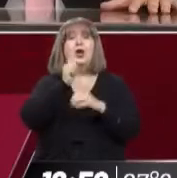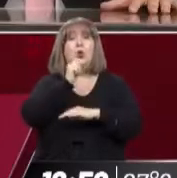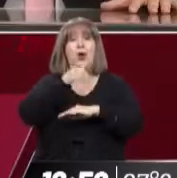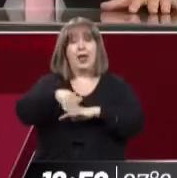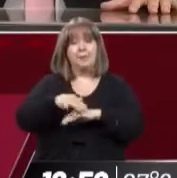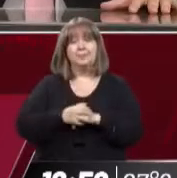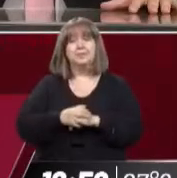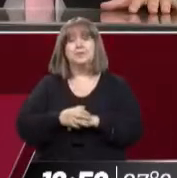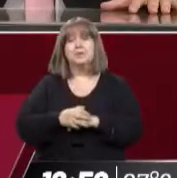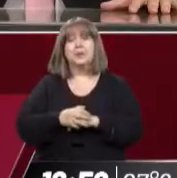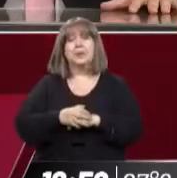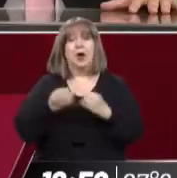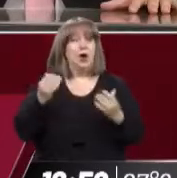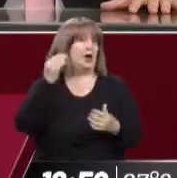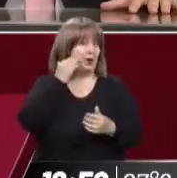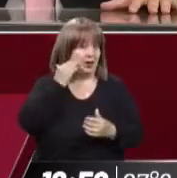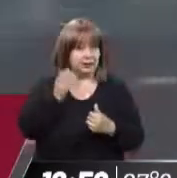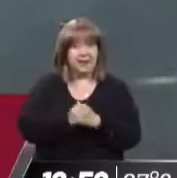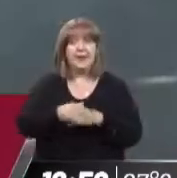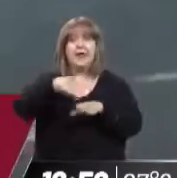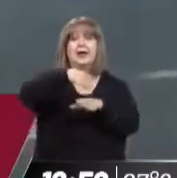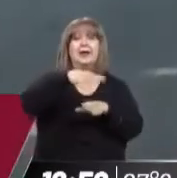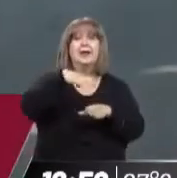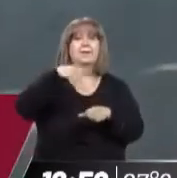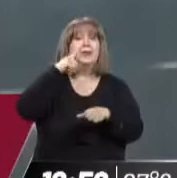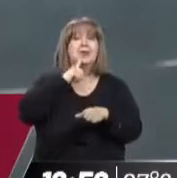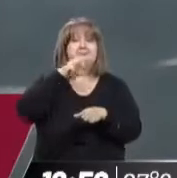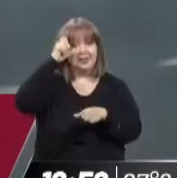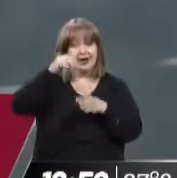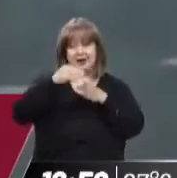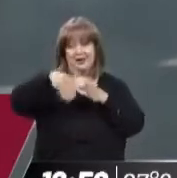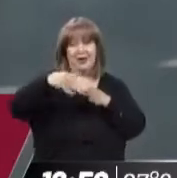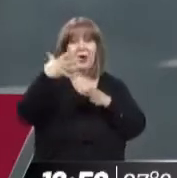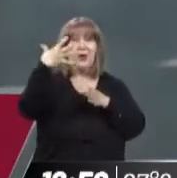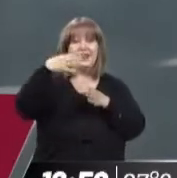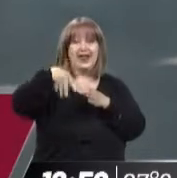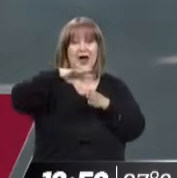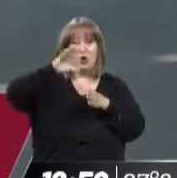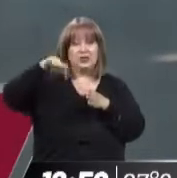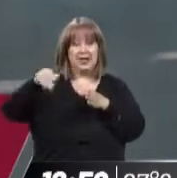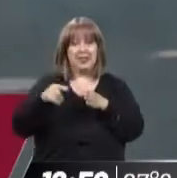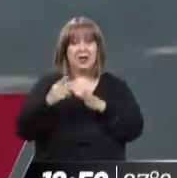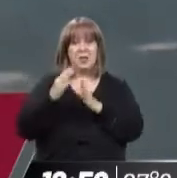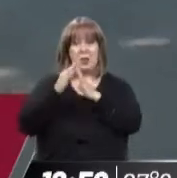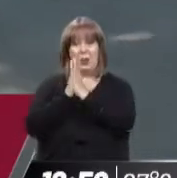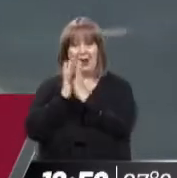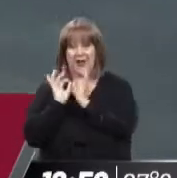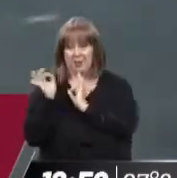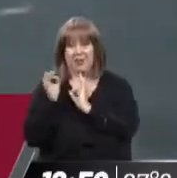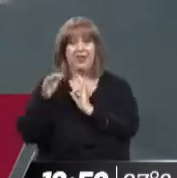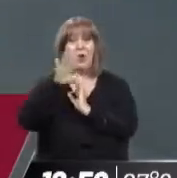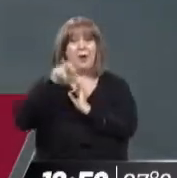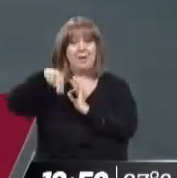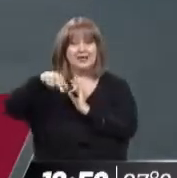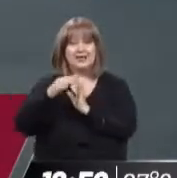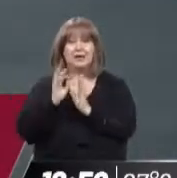Chicos, ¿cómo están? El gusto saludarlos nuevamente. Bueno, calle Mitre, casi Bandera de los Andes, cuando venís por el Predio de la Virgen y querés ir para Guaymallén,